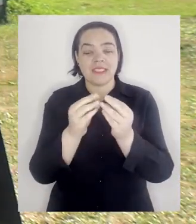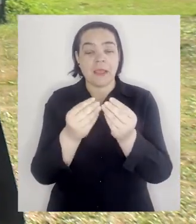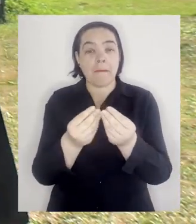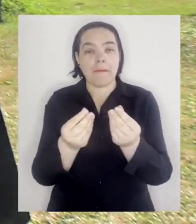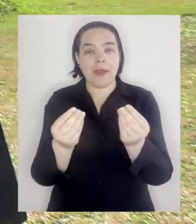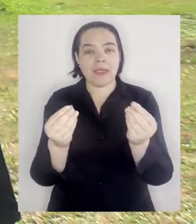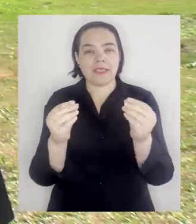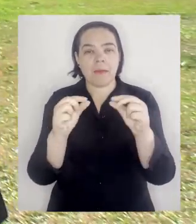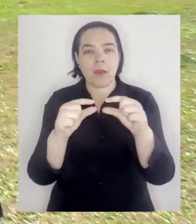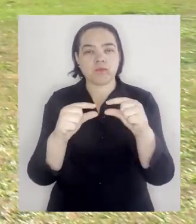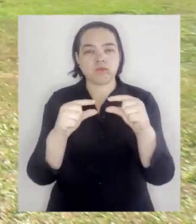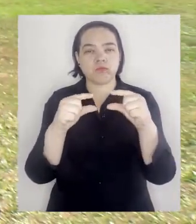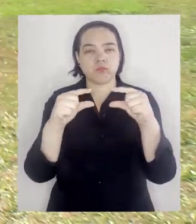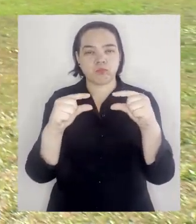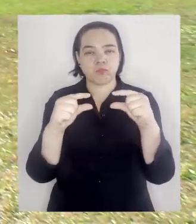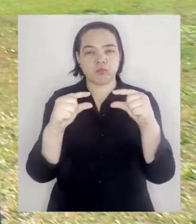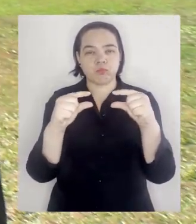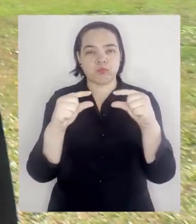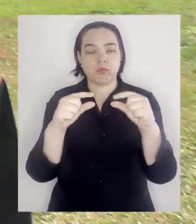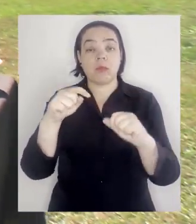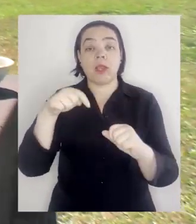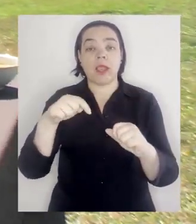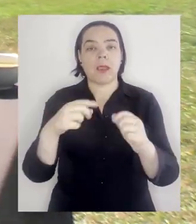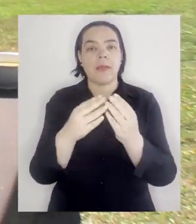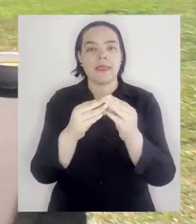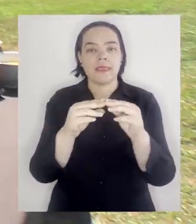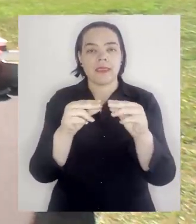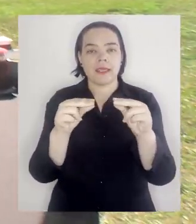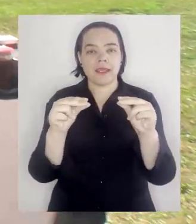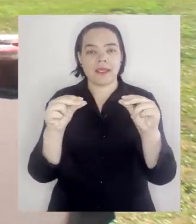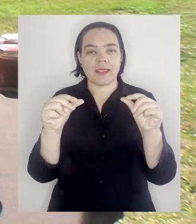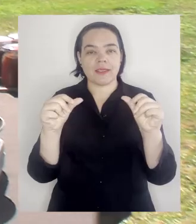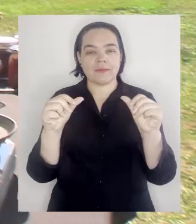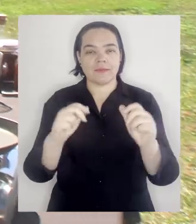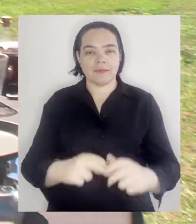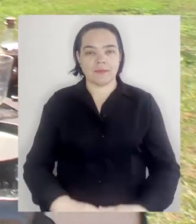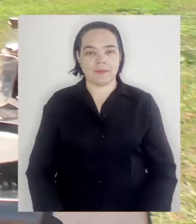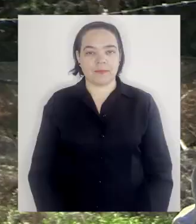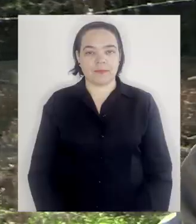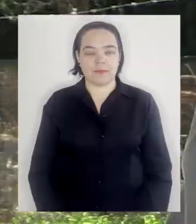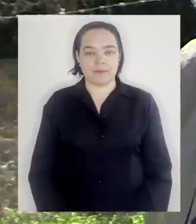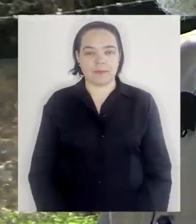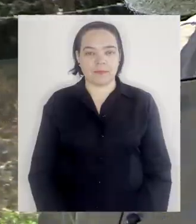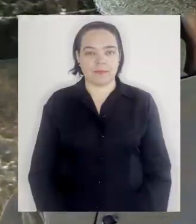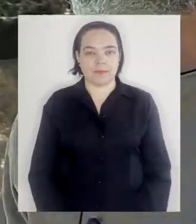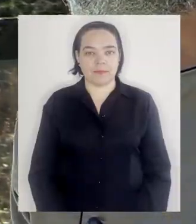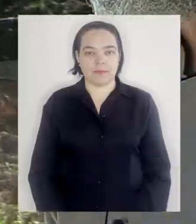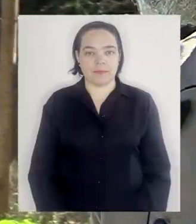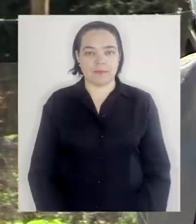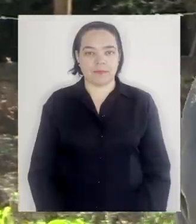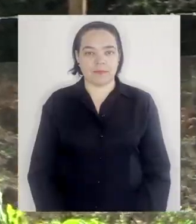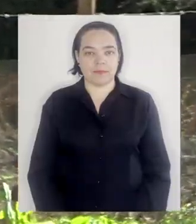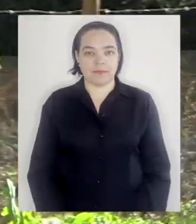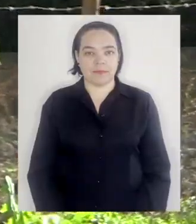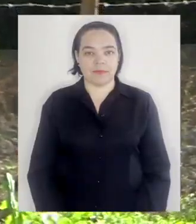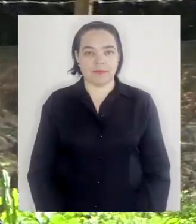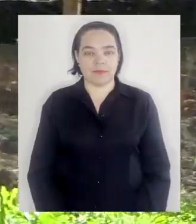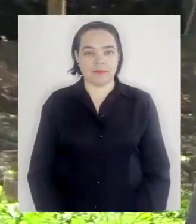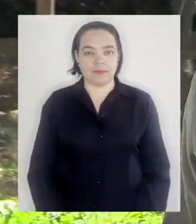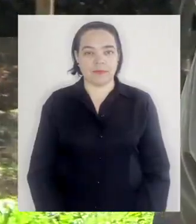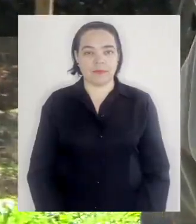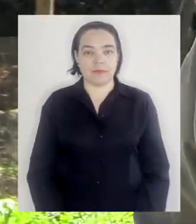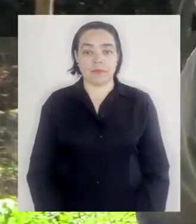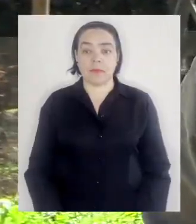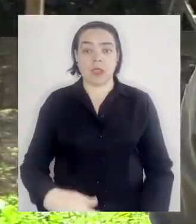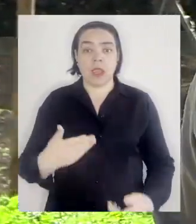crepe. La crepe es mucho más más delgada, ya. Eso. Ya. ¿Y la masa cuánto tiempo la dejas? Bueno, eso ahora viene. Tiene que